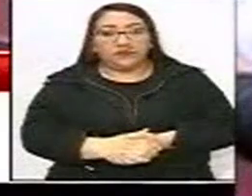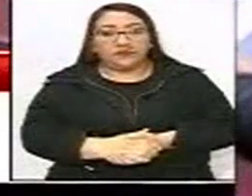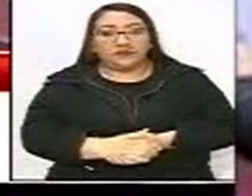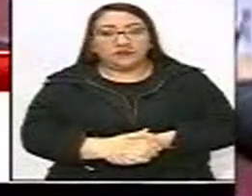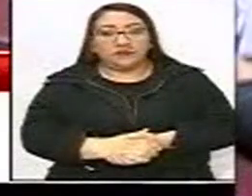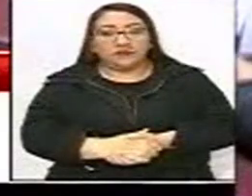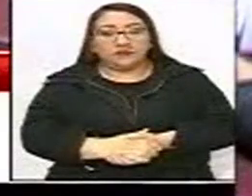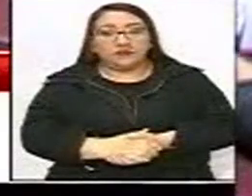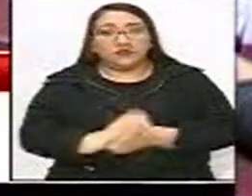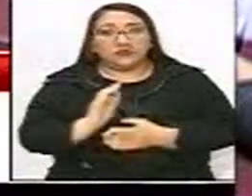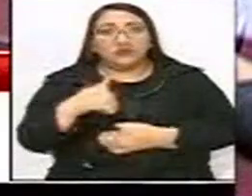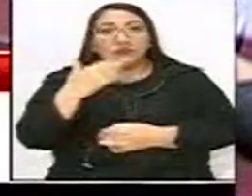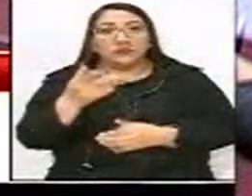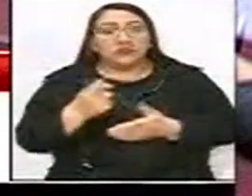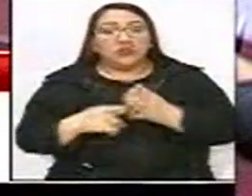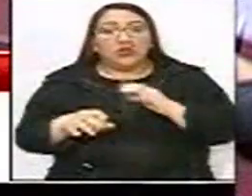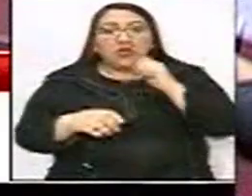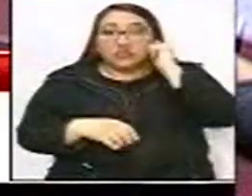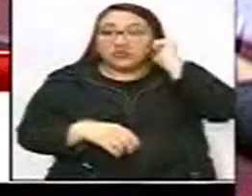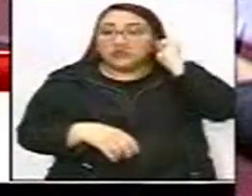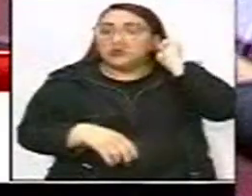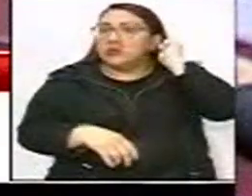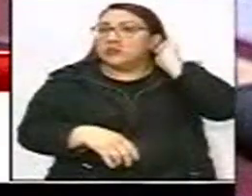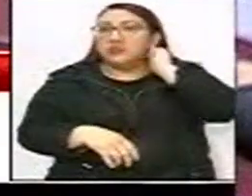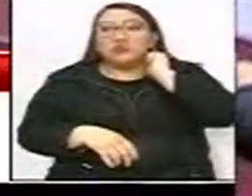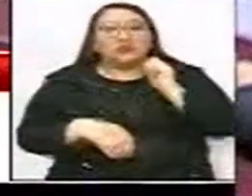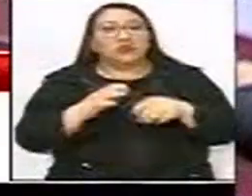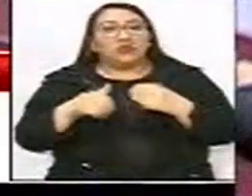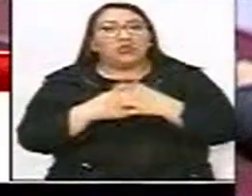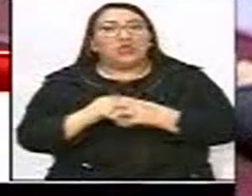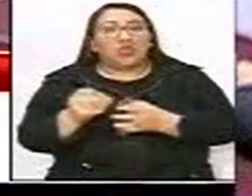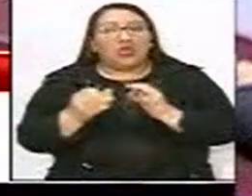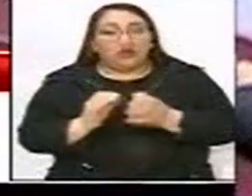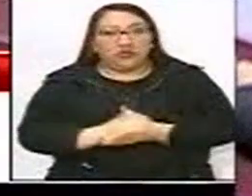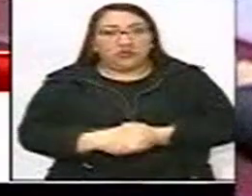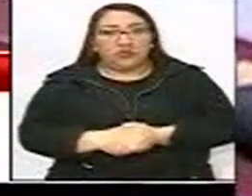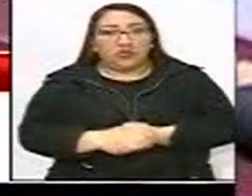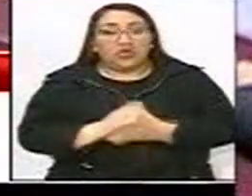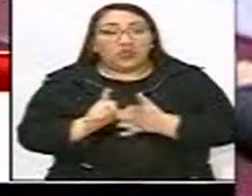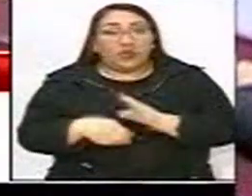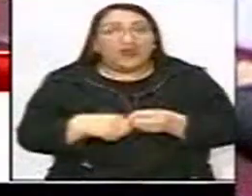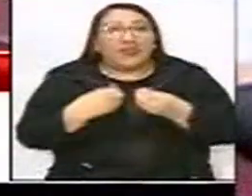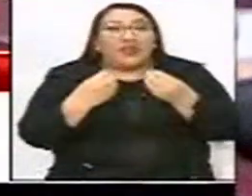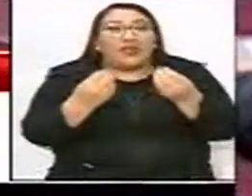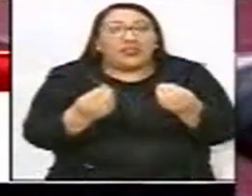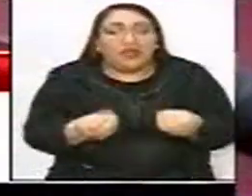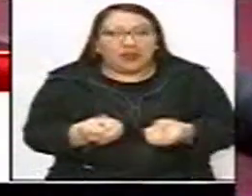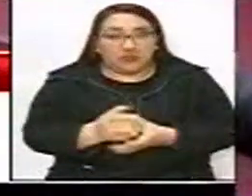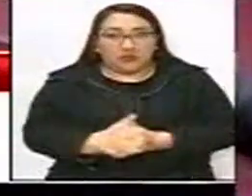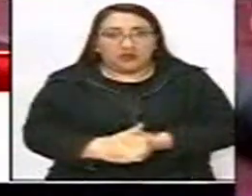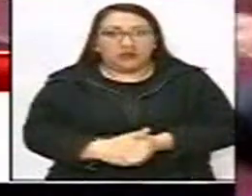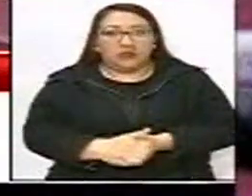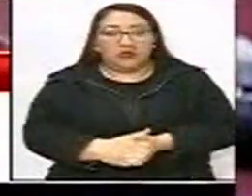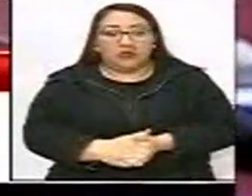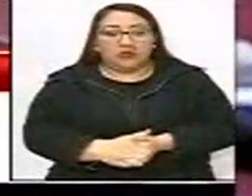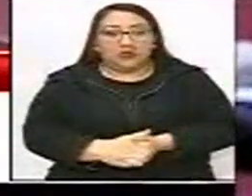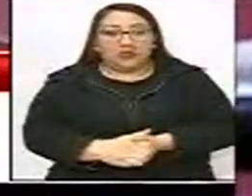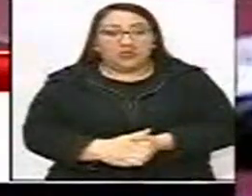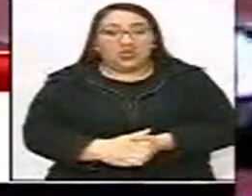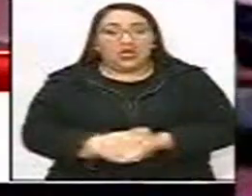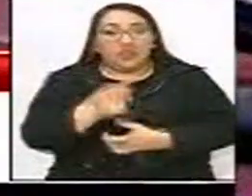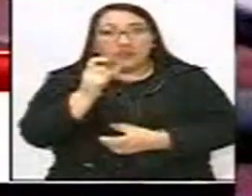después lo que se ha hecho es hacer una estructura de costo de ese perjuicio y trasladárselo al